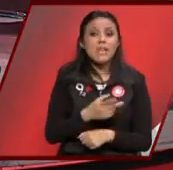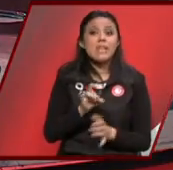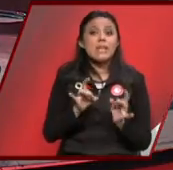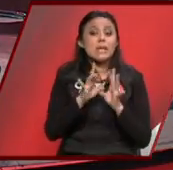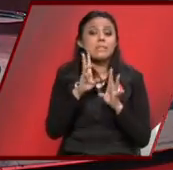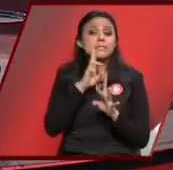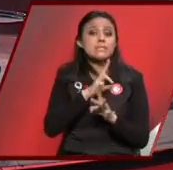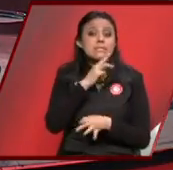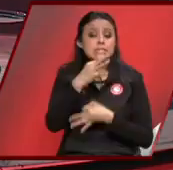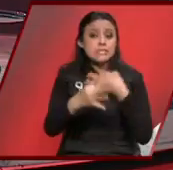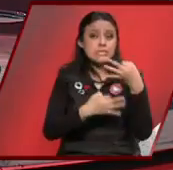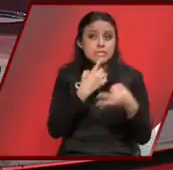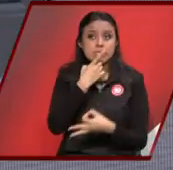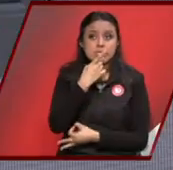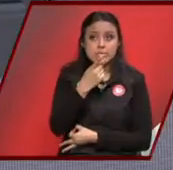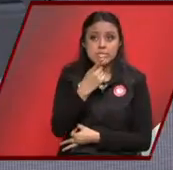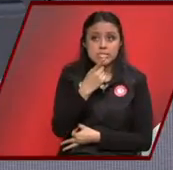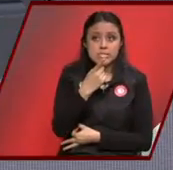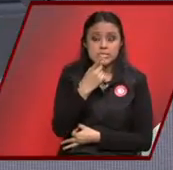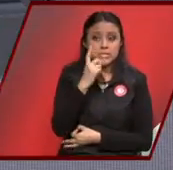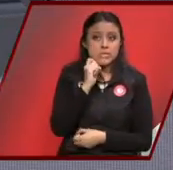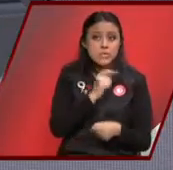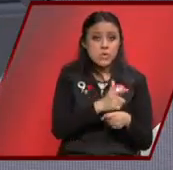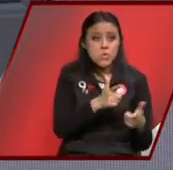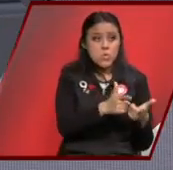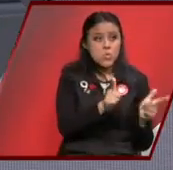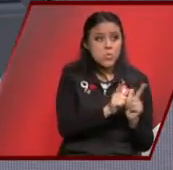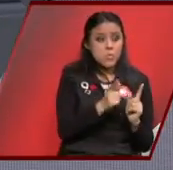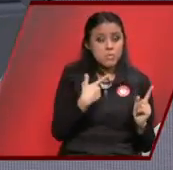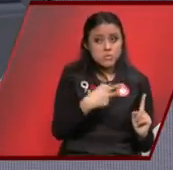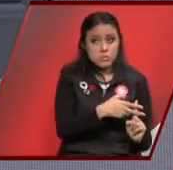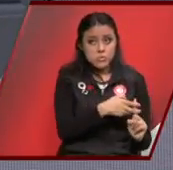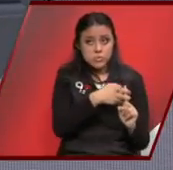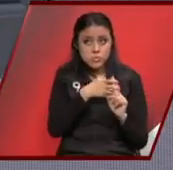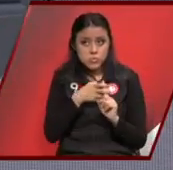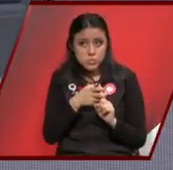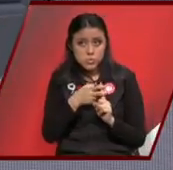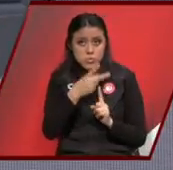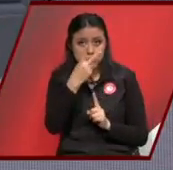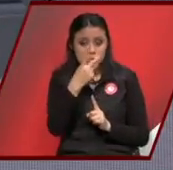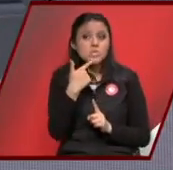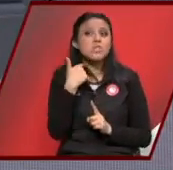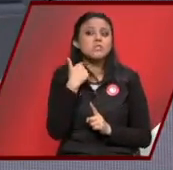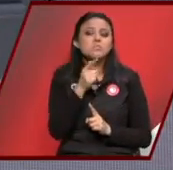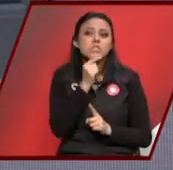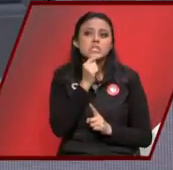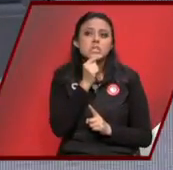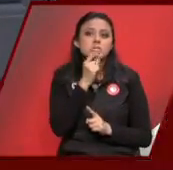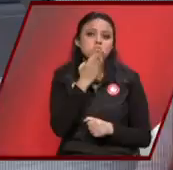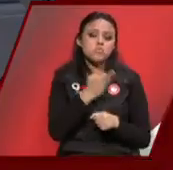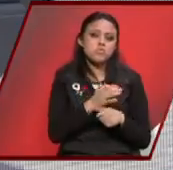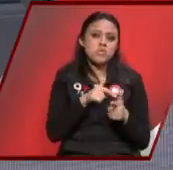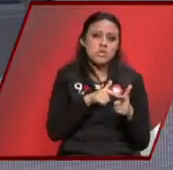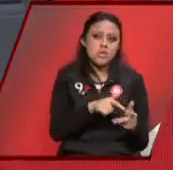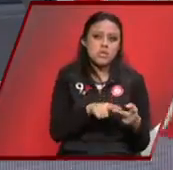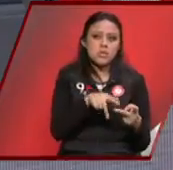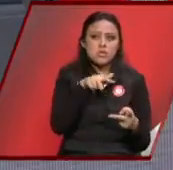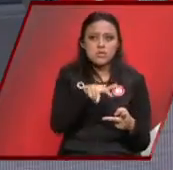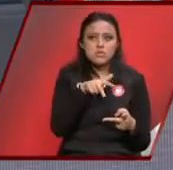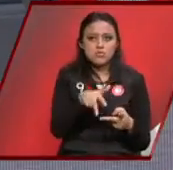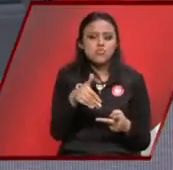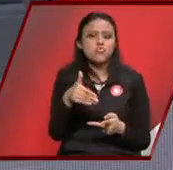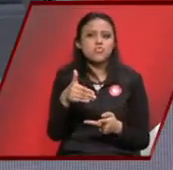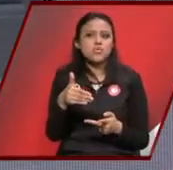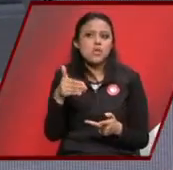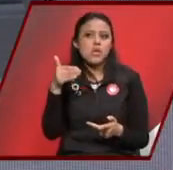noticias aparecen y nos dicen, captan a banda de secuestradores, 2 ex policías, 1 en el activo y 18 que